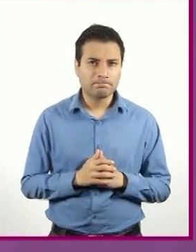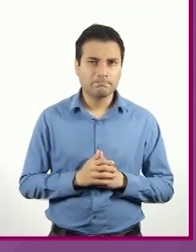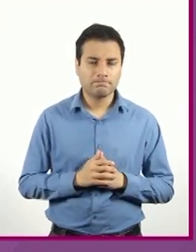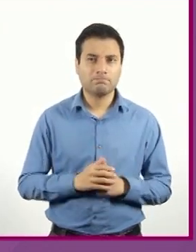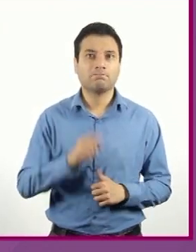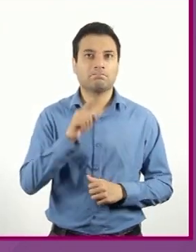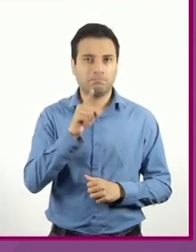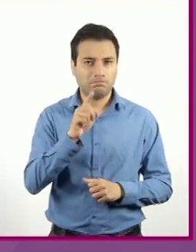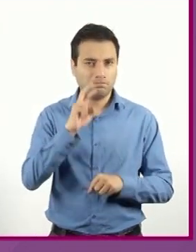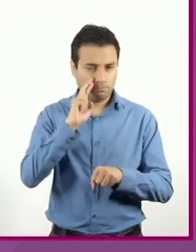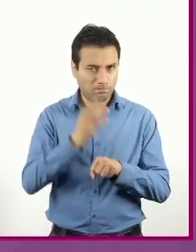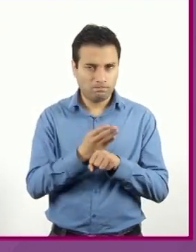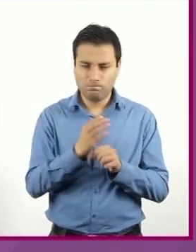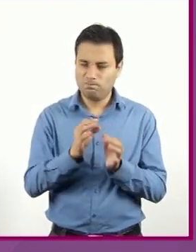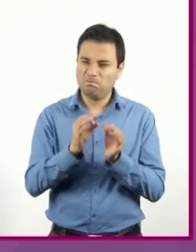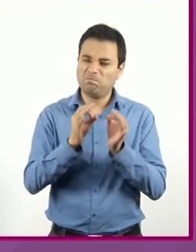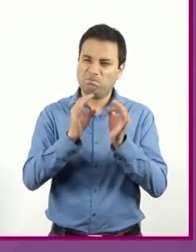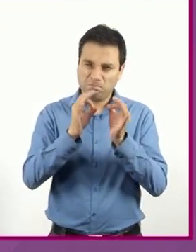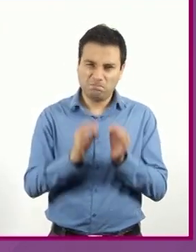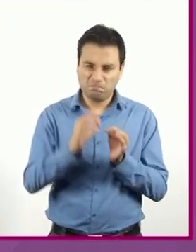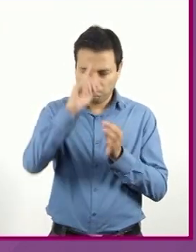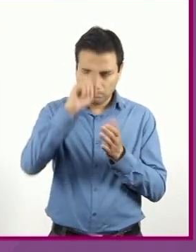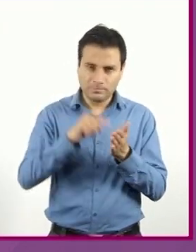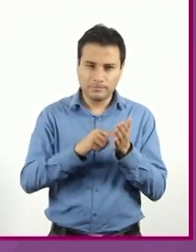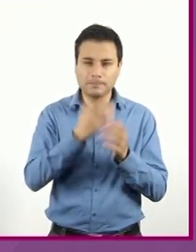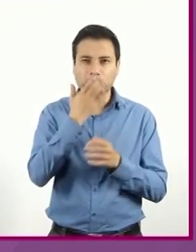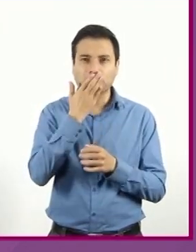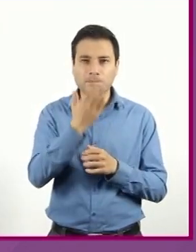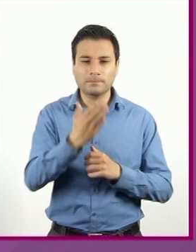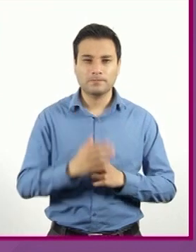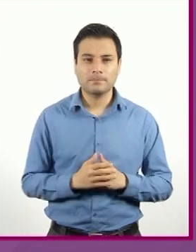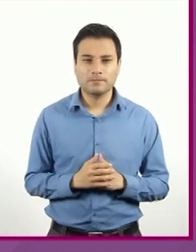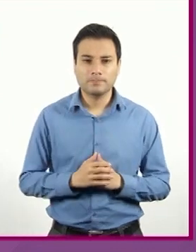muy responsable, seguramente te fue muy bien.